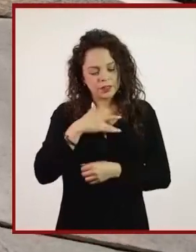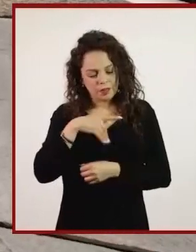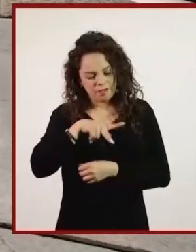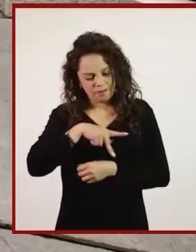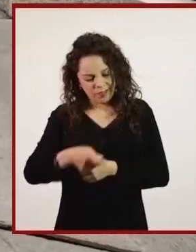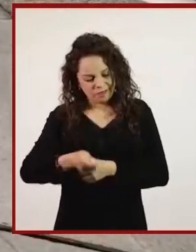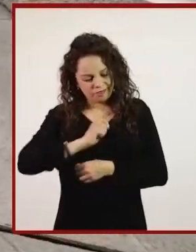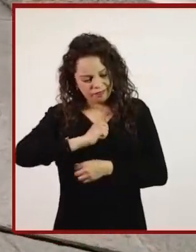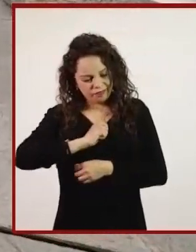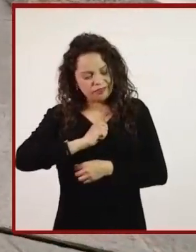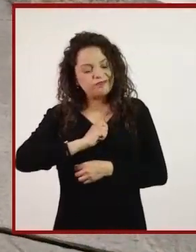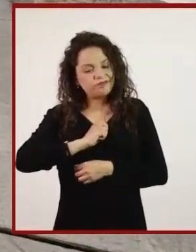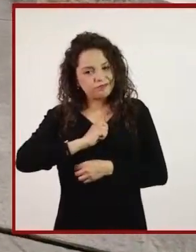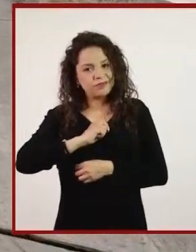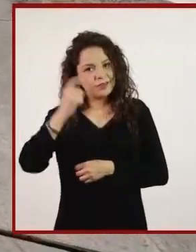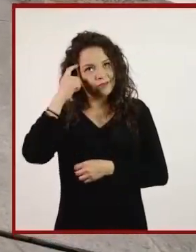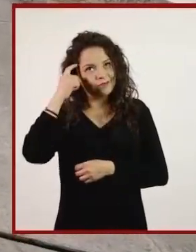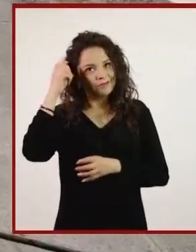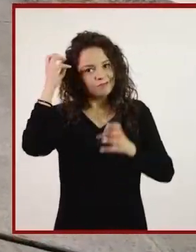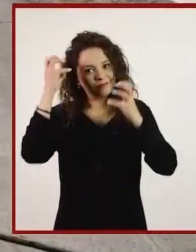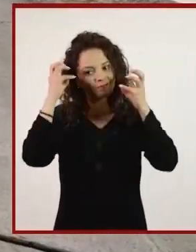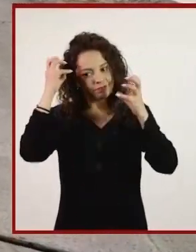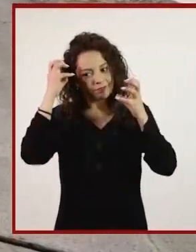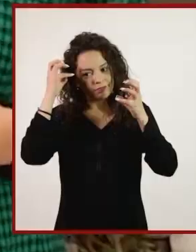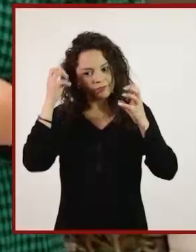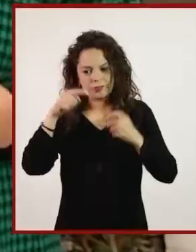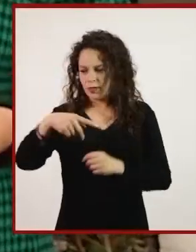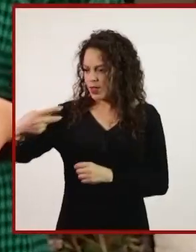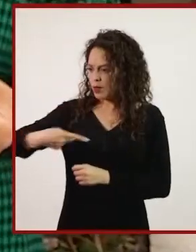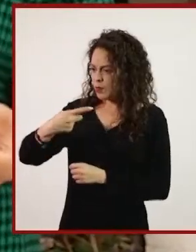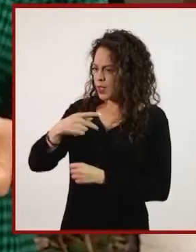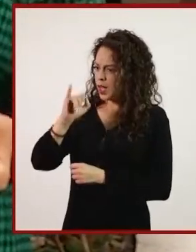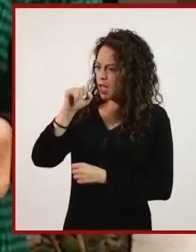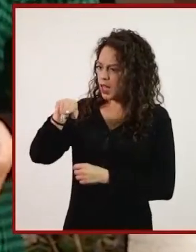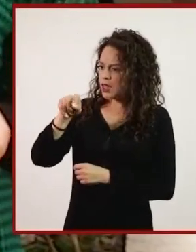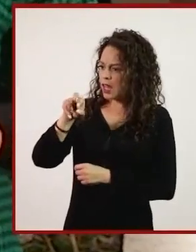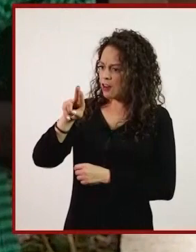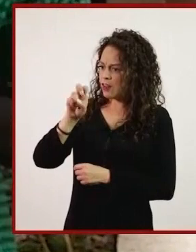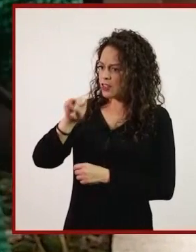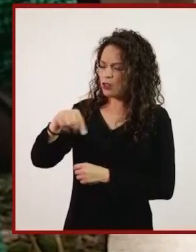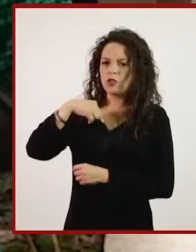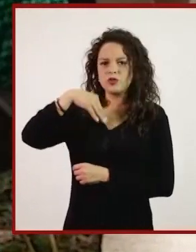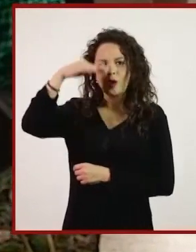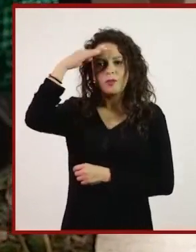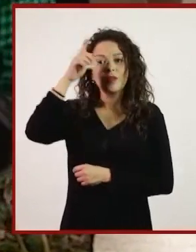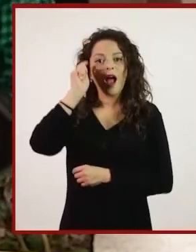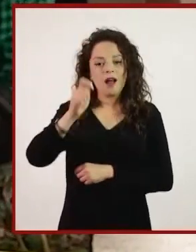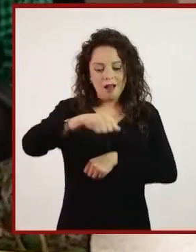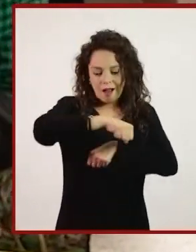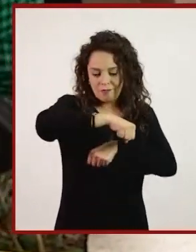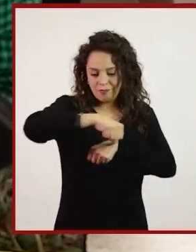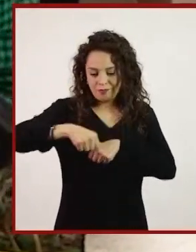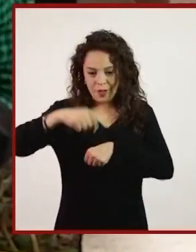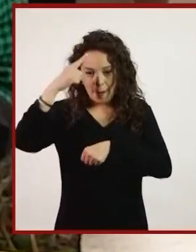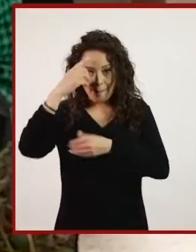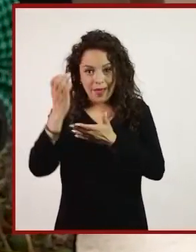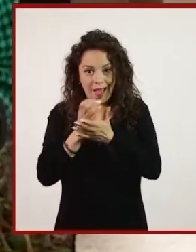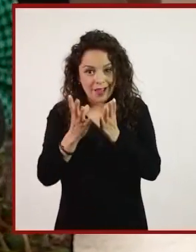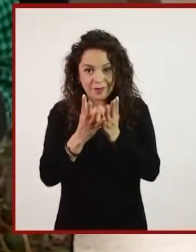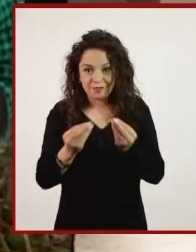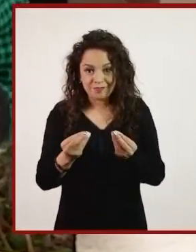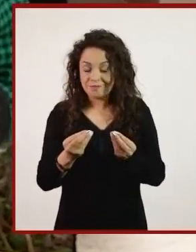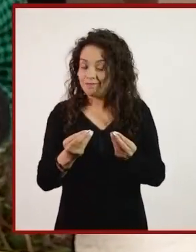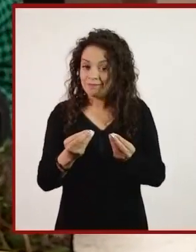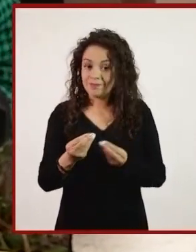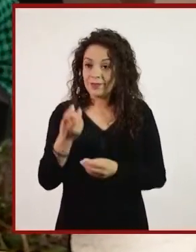comunidad constantemente replantearse su propia identidad. Tal vez me confundí cuando Matías me preguntó sobre el significado de la intervención. Yo